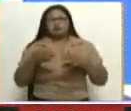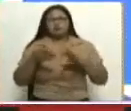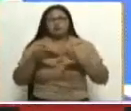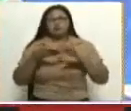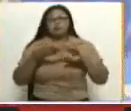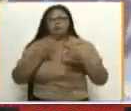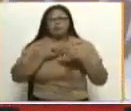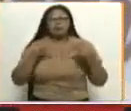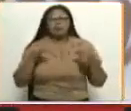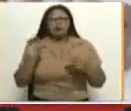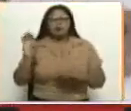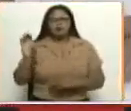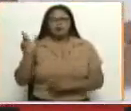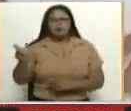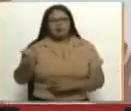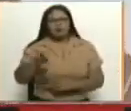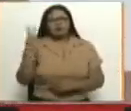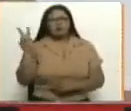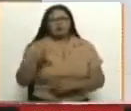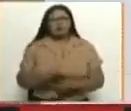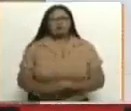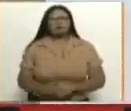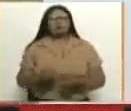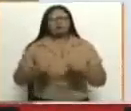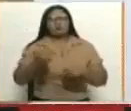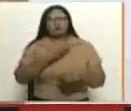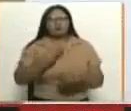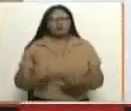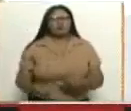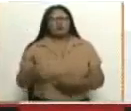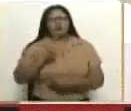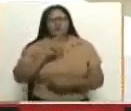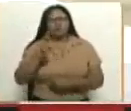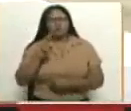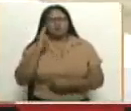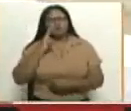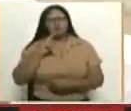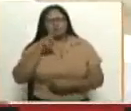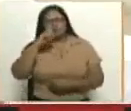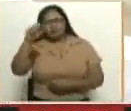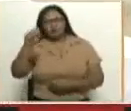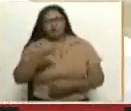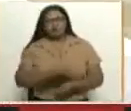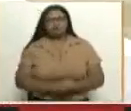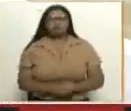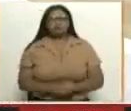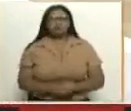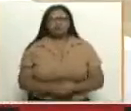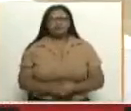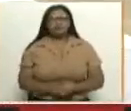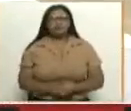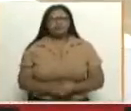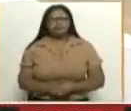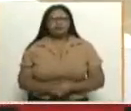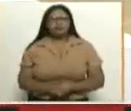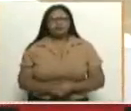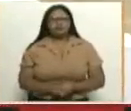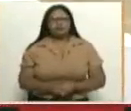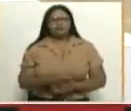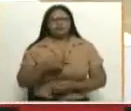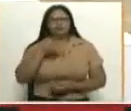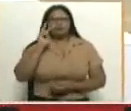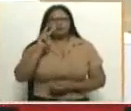Venezuela. Así es el pronunciamiento del presidente de la República, Nicolás Maduro, en razón de estas declaraciones que ha